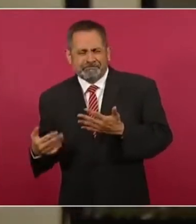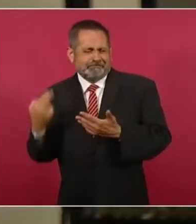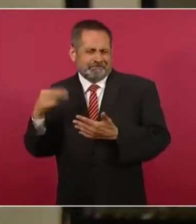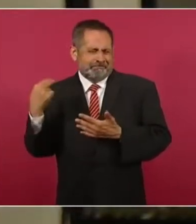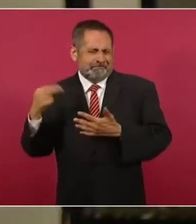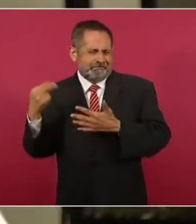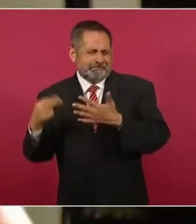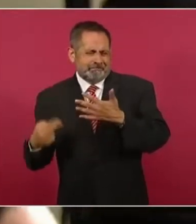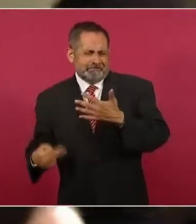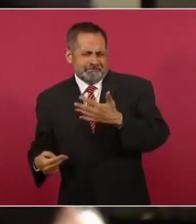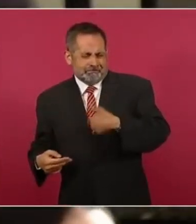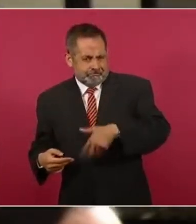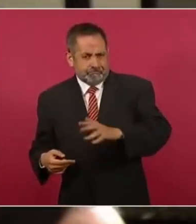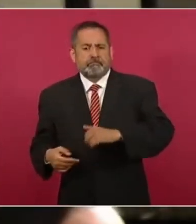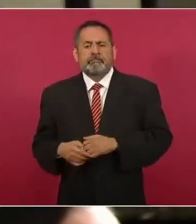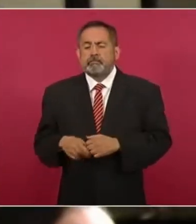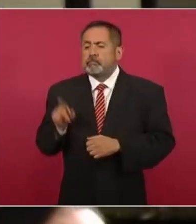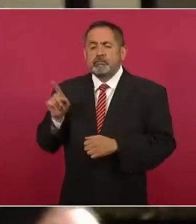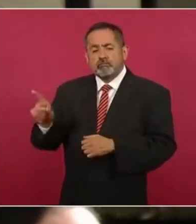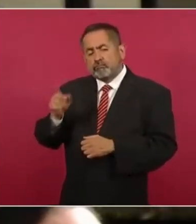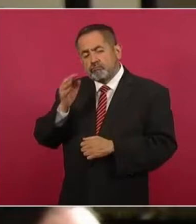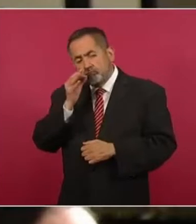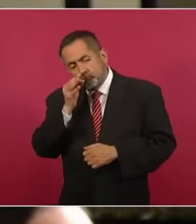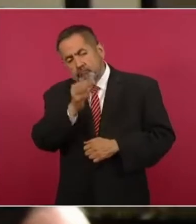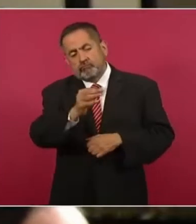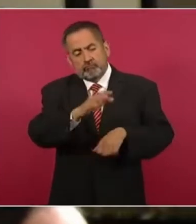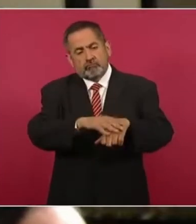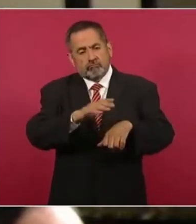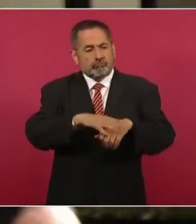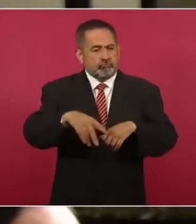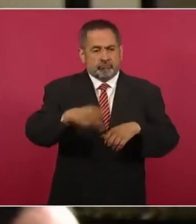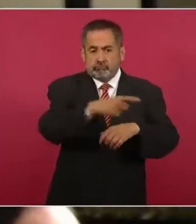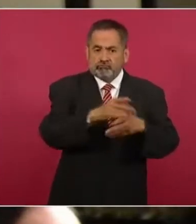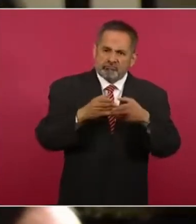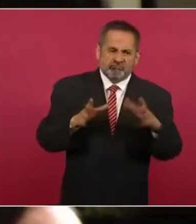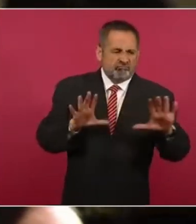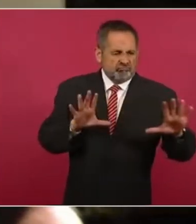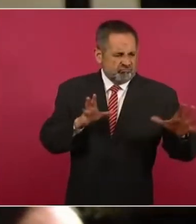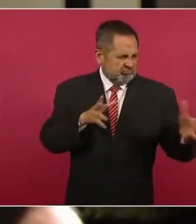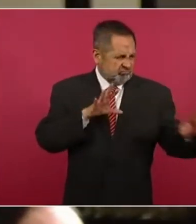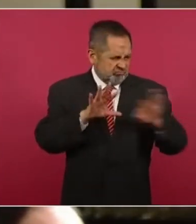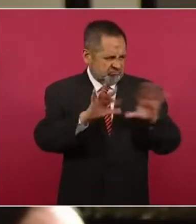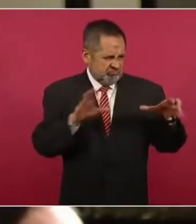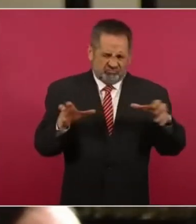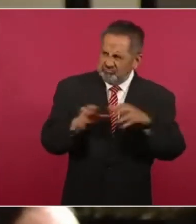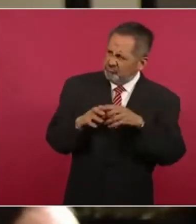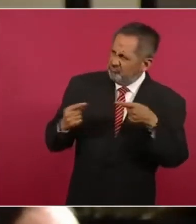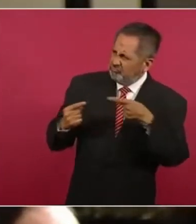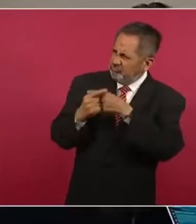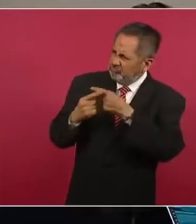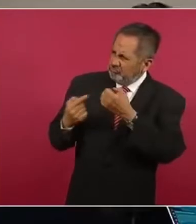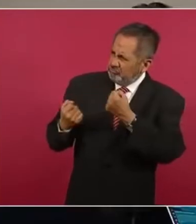es, ¿qué mensaje les manda a los empresarios en este proyecto ya abierto de oposición pues en contra de la